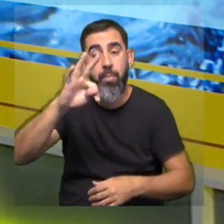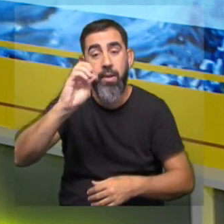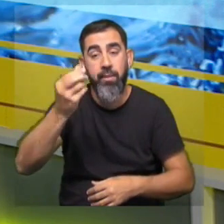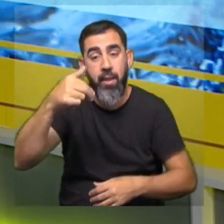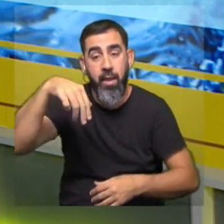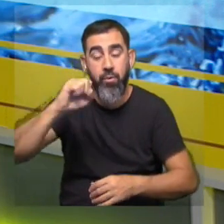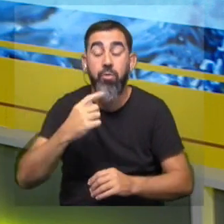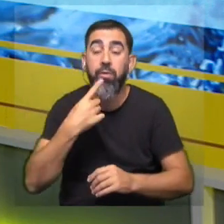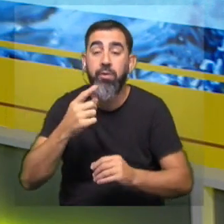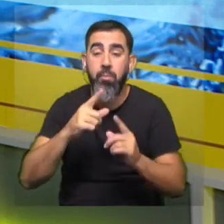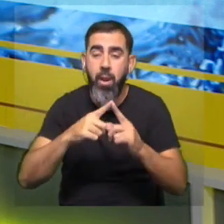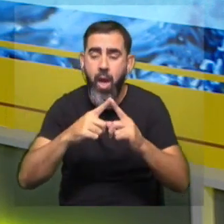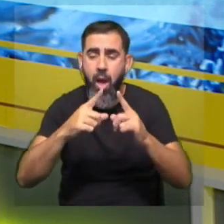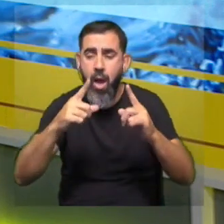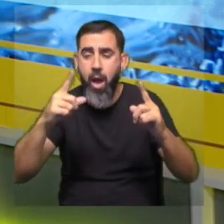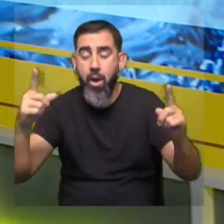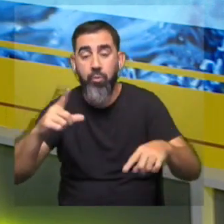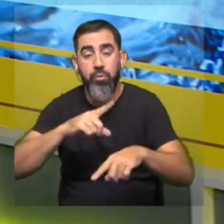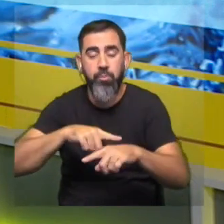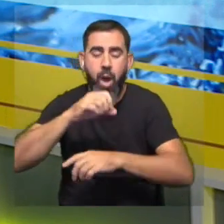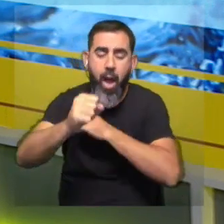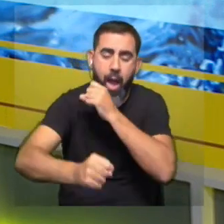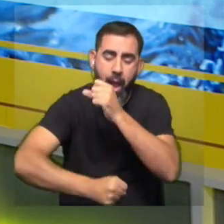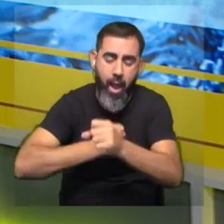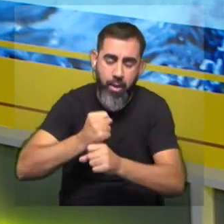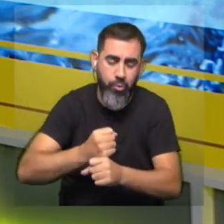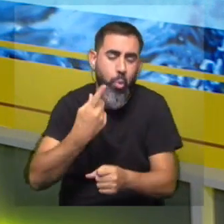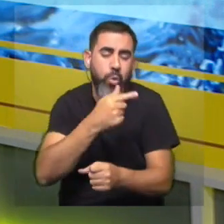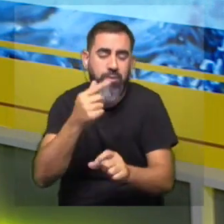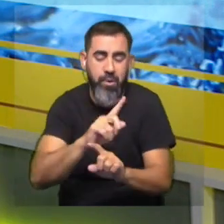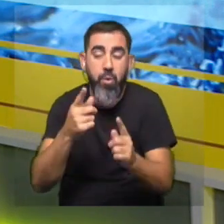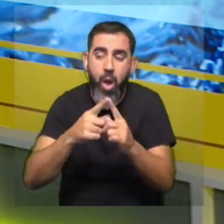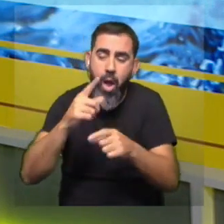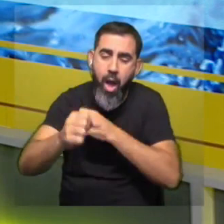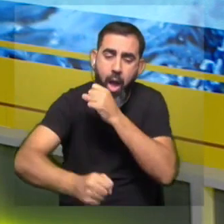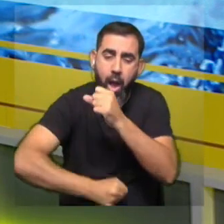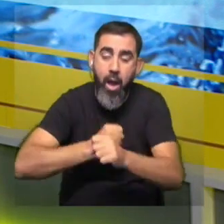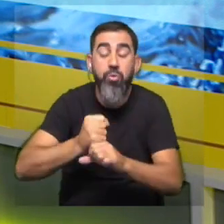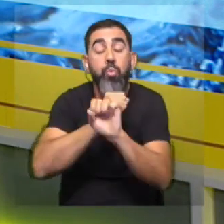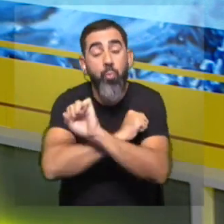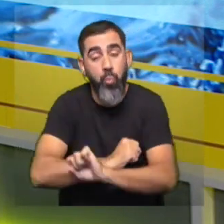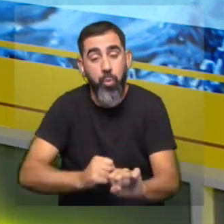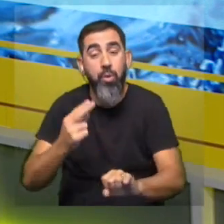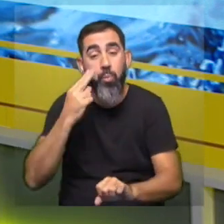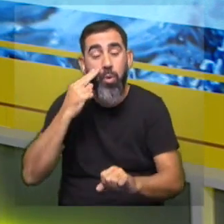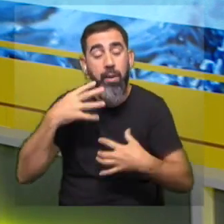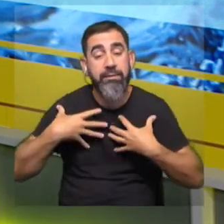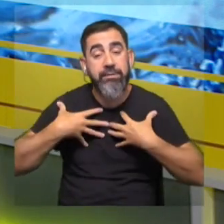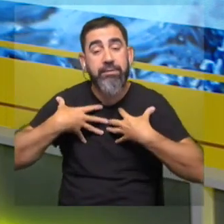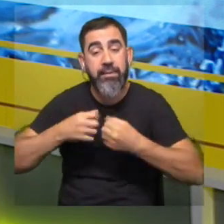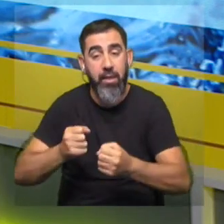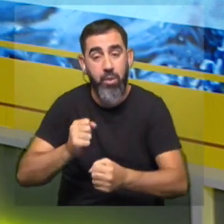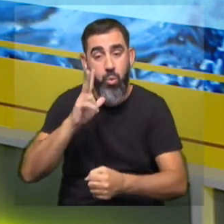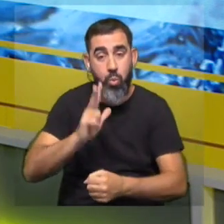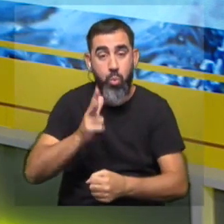un consumo prolongado, y cuando digo prolongado hablo de años, no de meses ni semanas, puede terminar generando problemas en la salud humana.